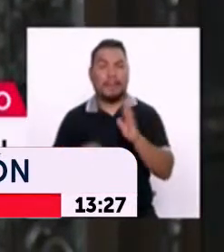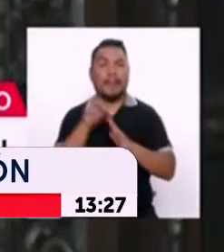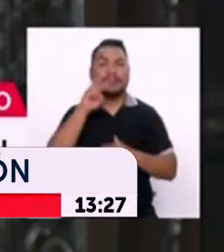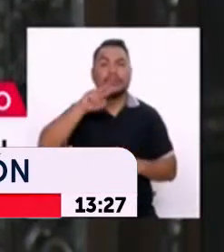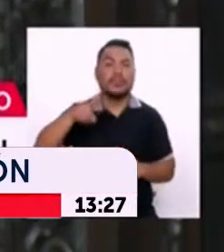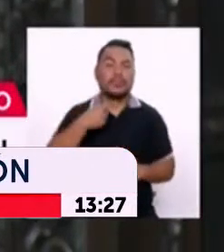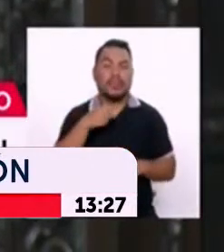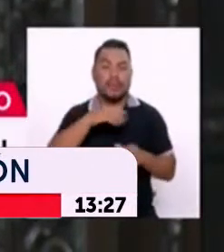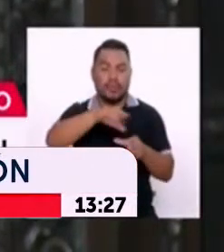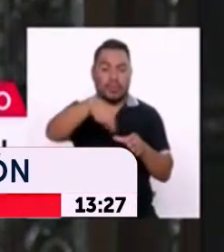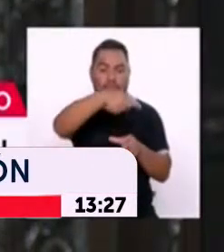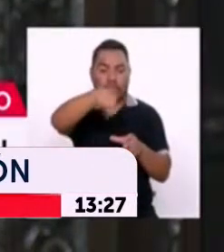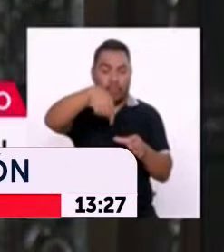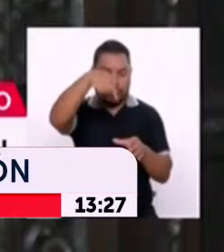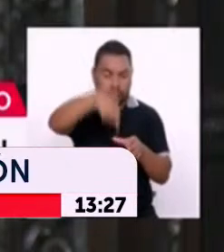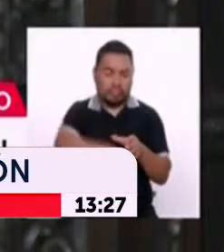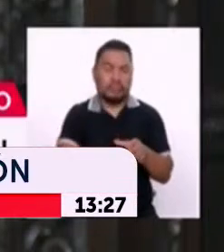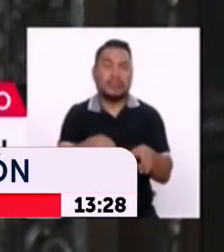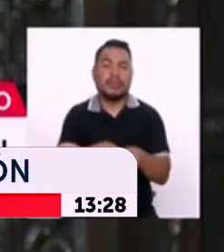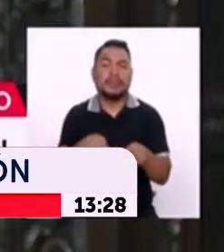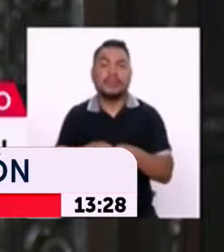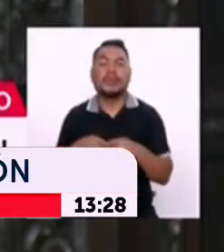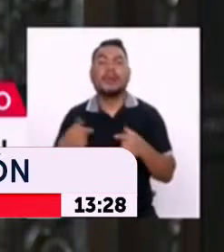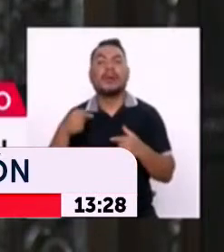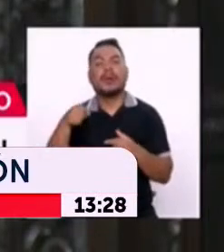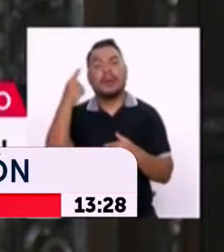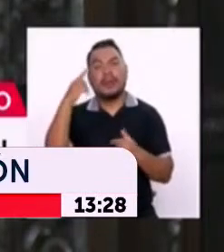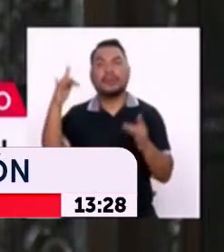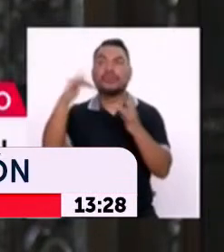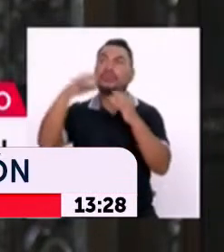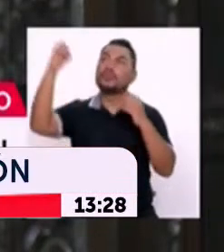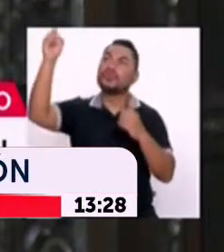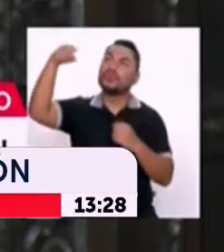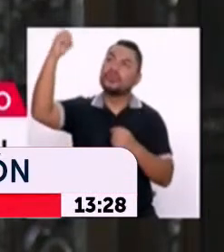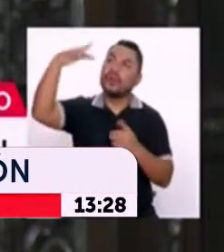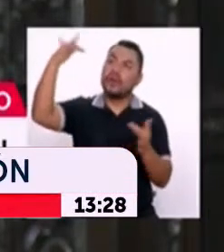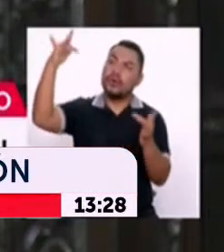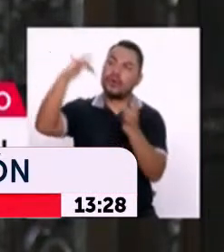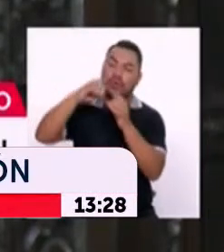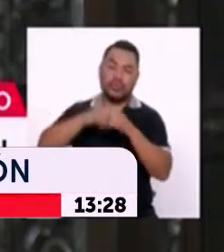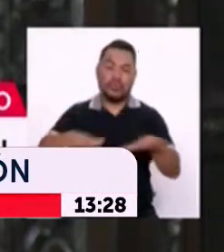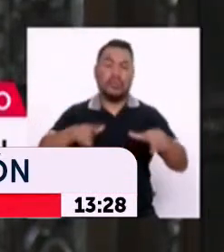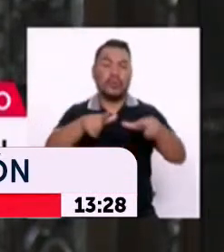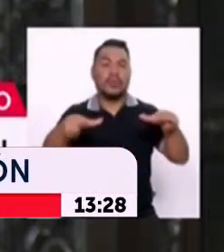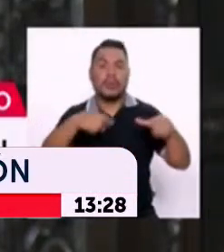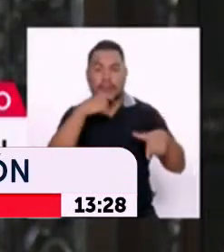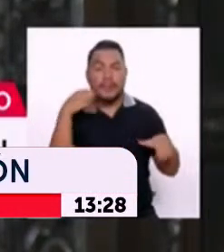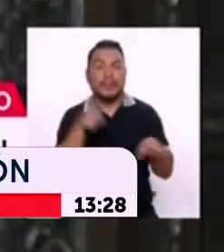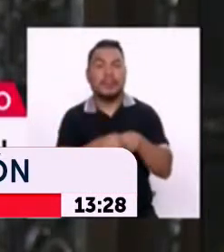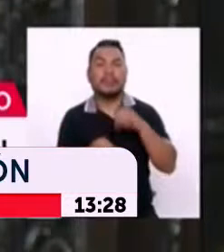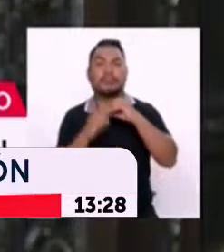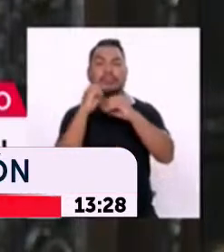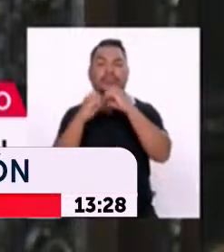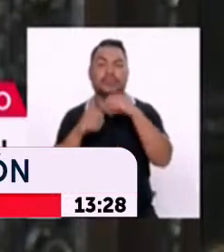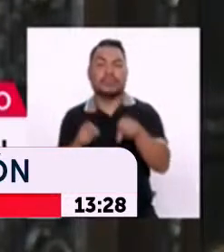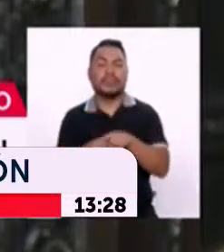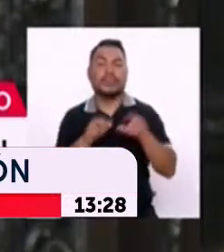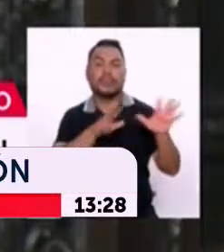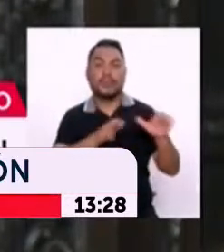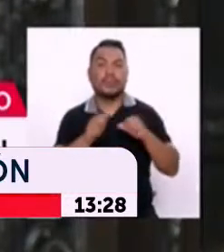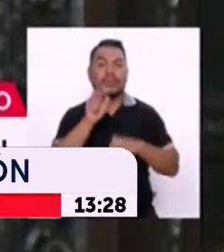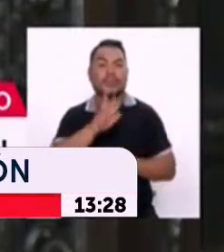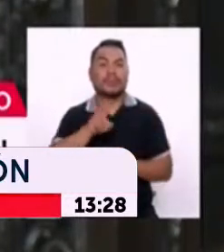más de 2.000 pozos tubulares y de tajo abierto con energía solar en las zonas de sequía y la construcción